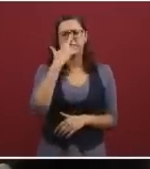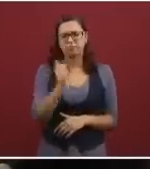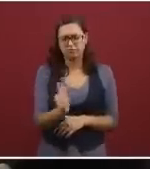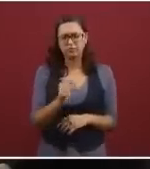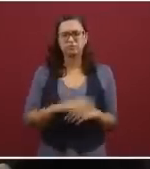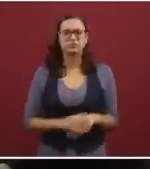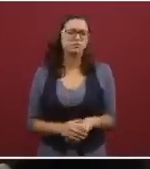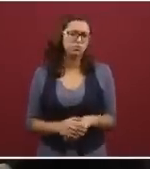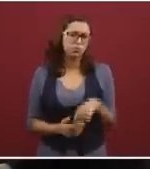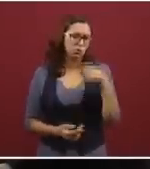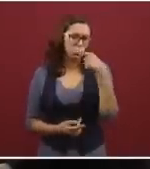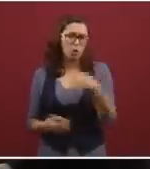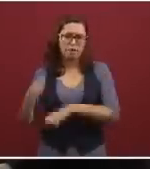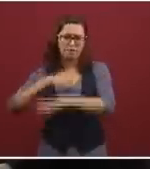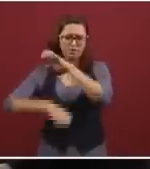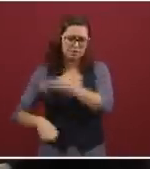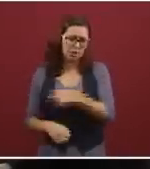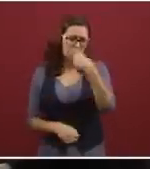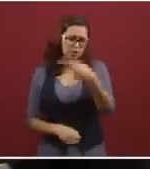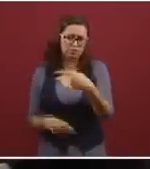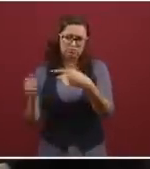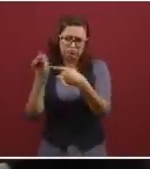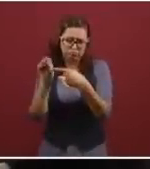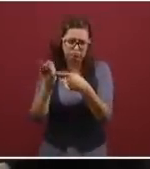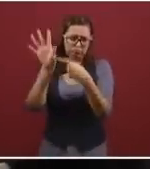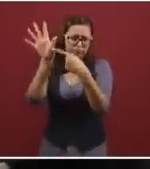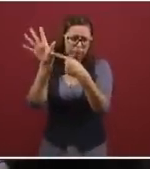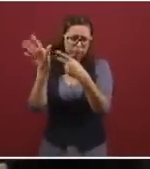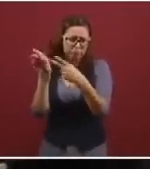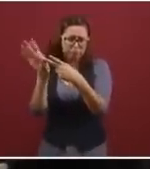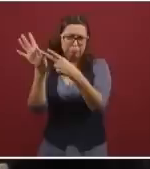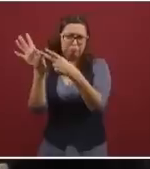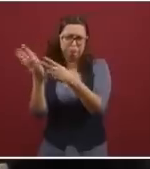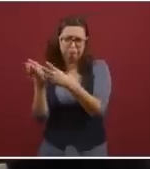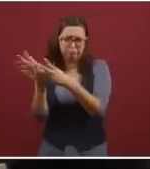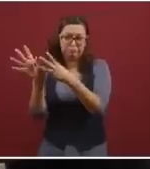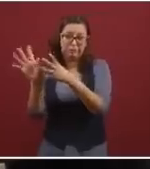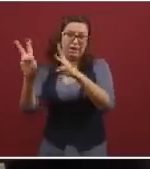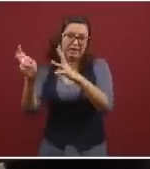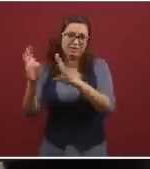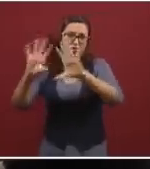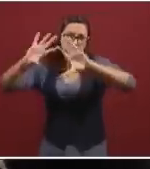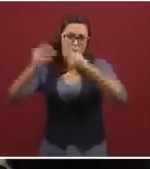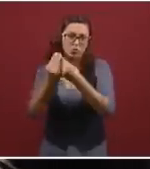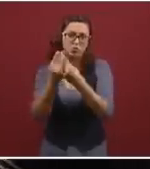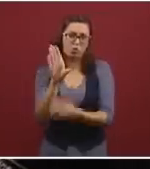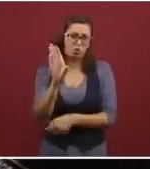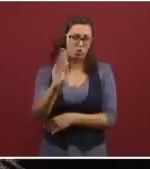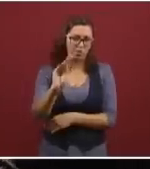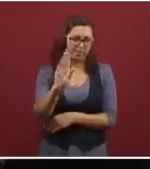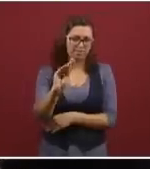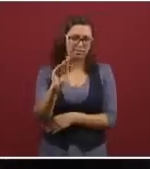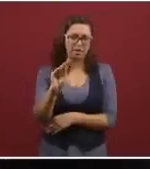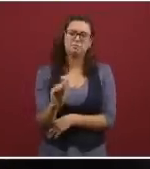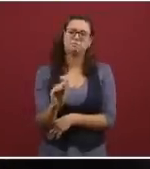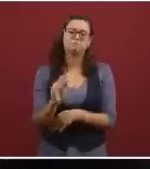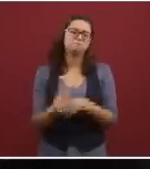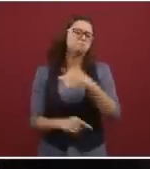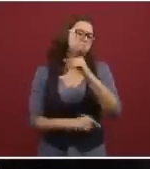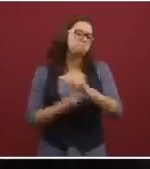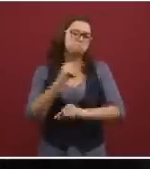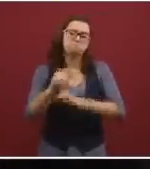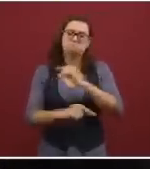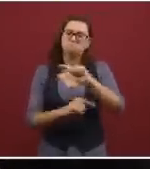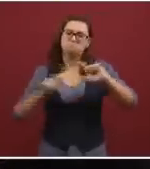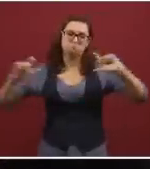subsidiaria tiene varias empresas, por eso el conjunto de las 90, y hemos venido reduciendo